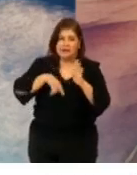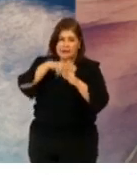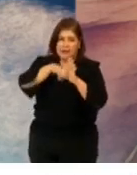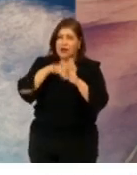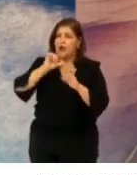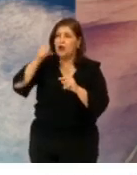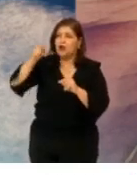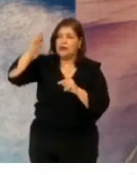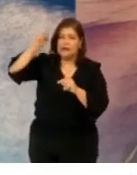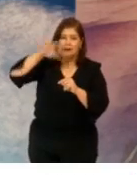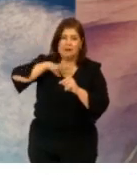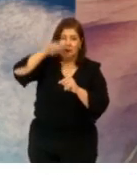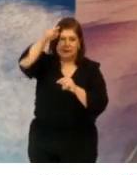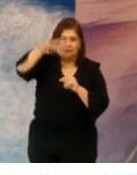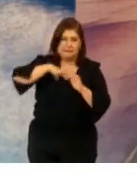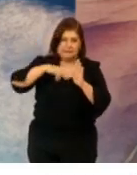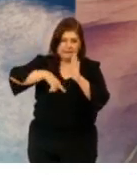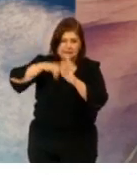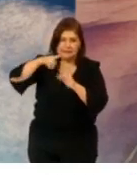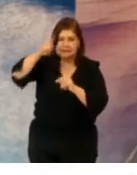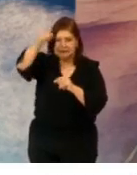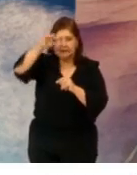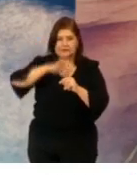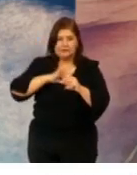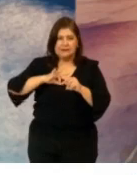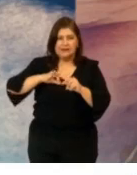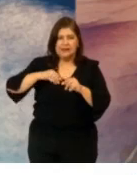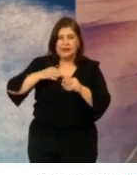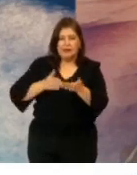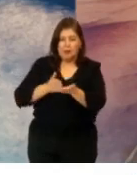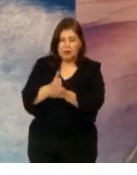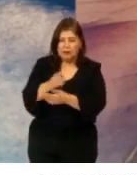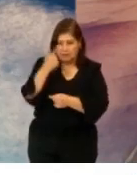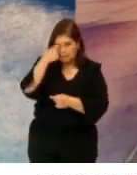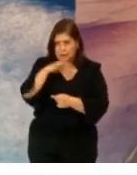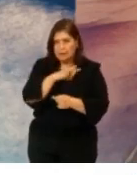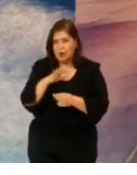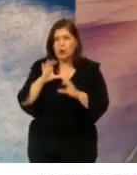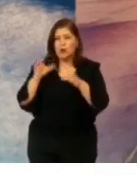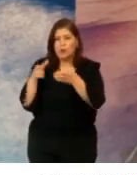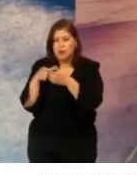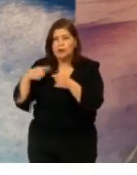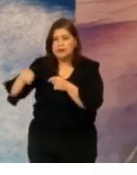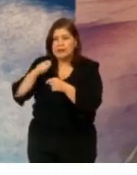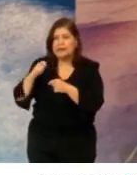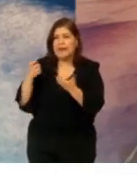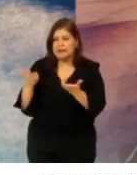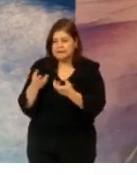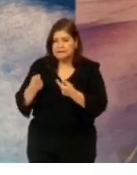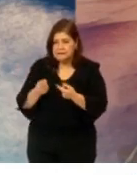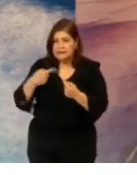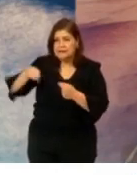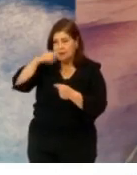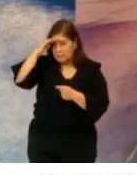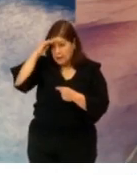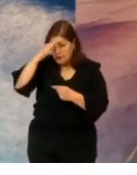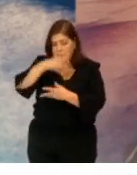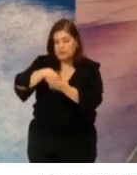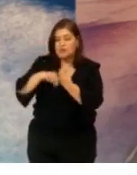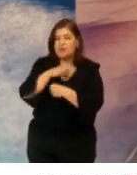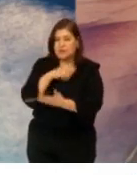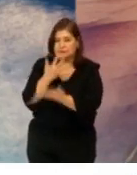torniquetes. No se despeguen, en la tarde vamos a tener una sesión increíble de comunidades en acción y todo esto que han estado pensando lo vamos a